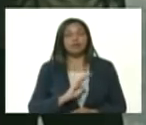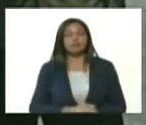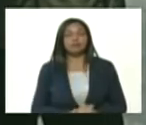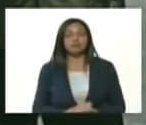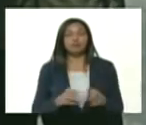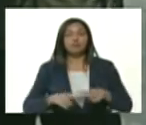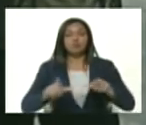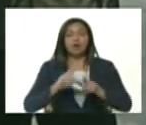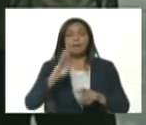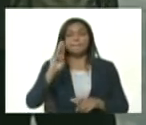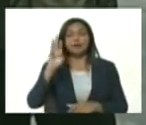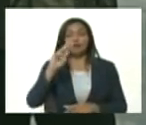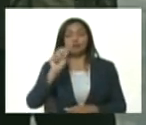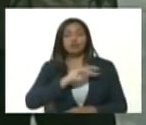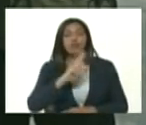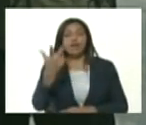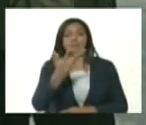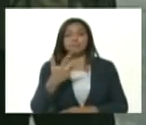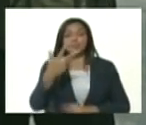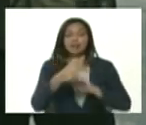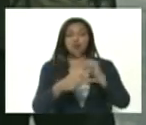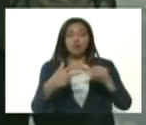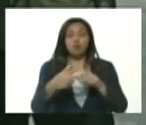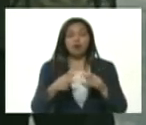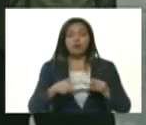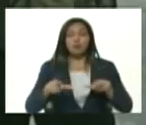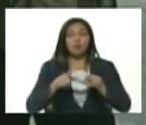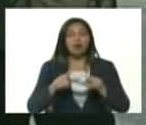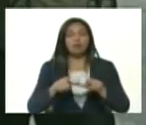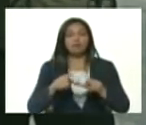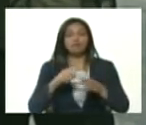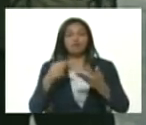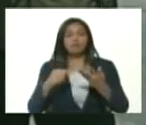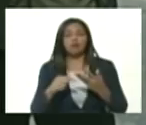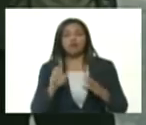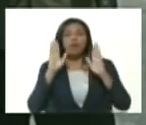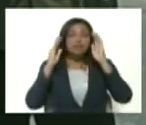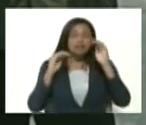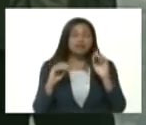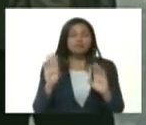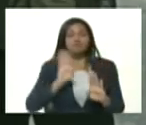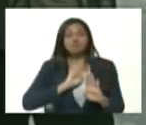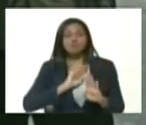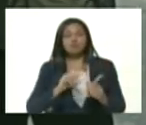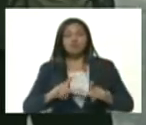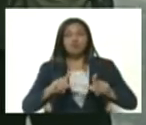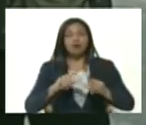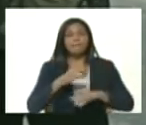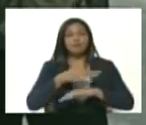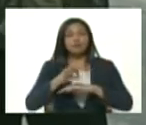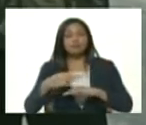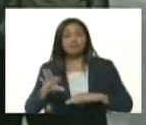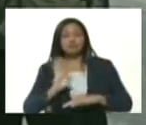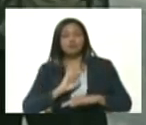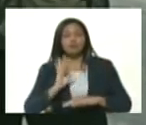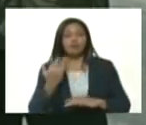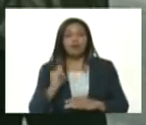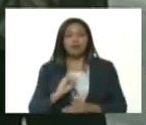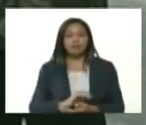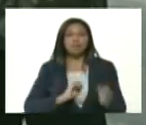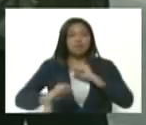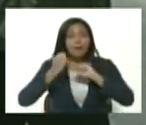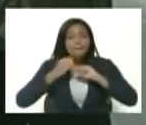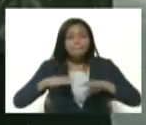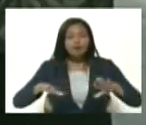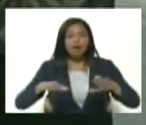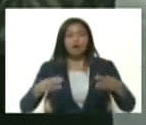una de las tres que estamos atendiendo, las minas de Baruta y el cafetal, en el propio corazón del municipio de Baruta, desplegados